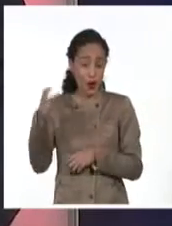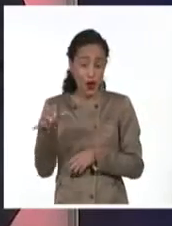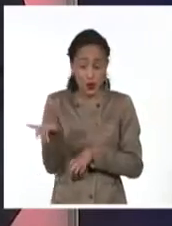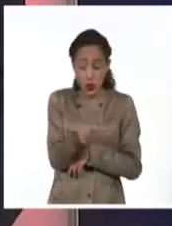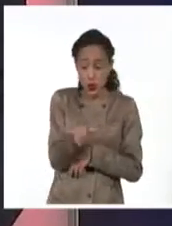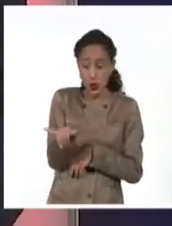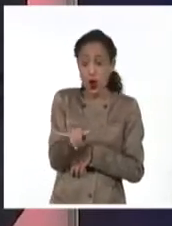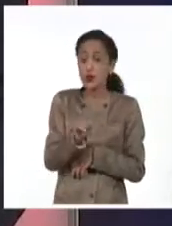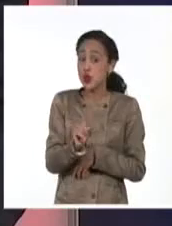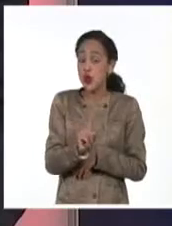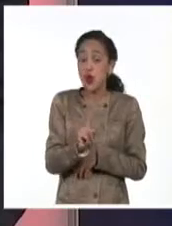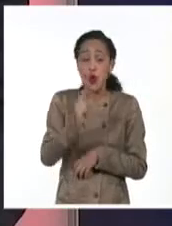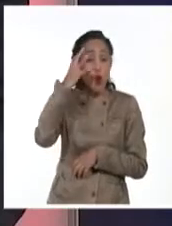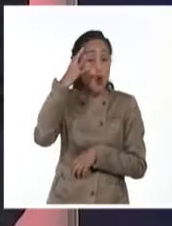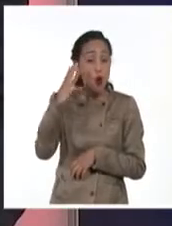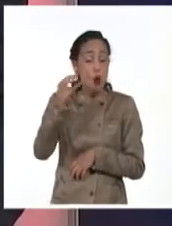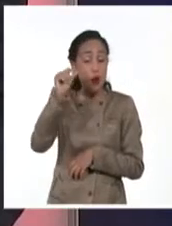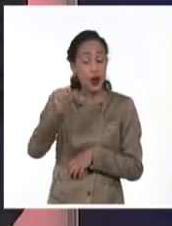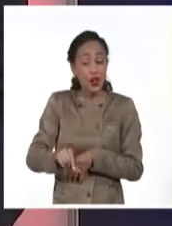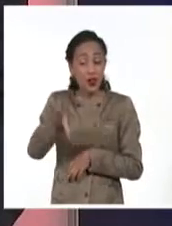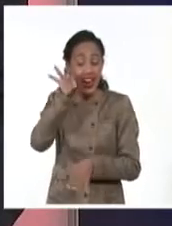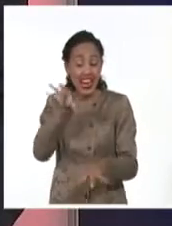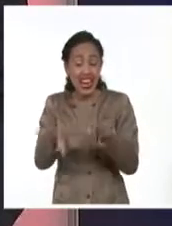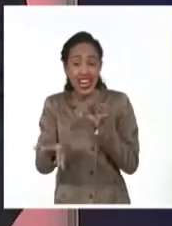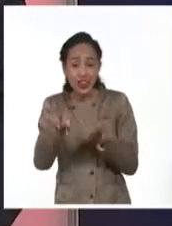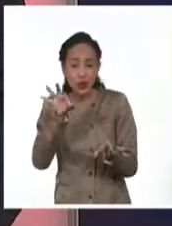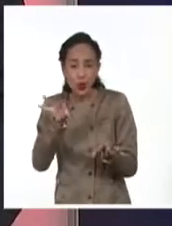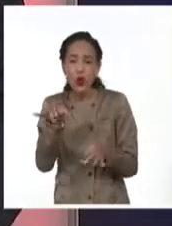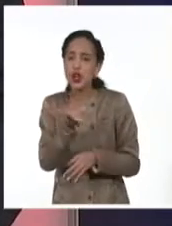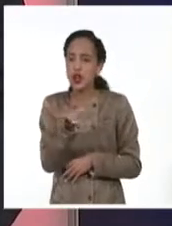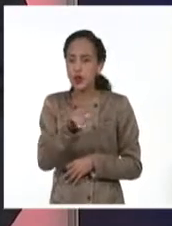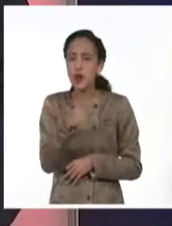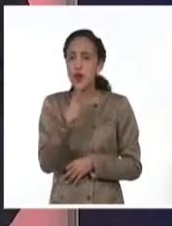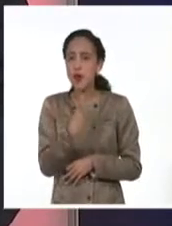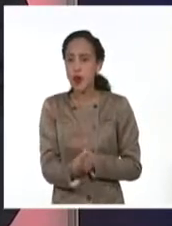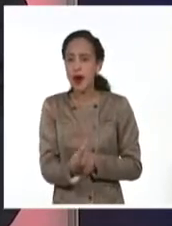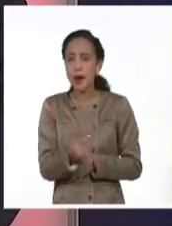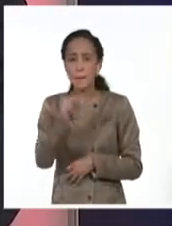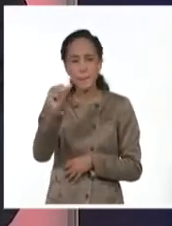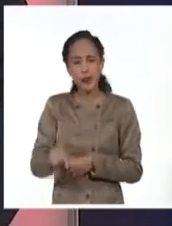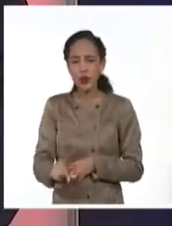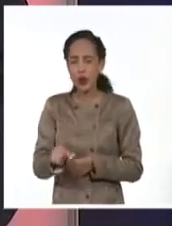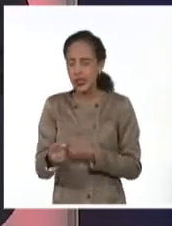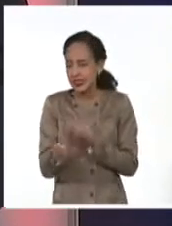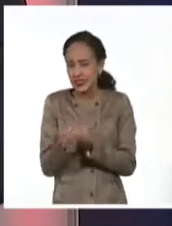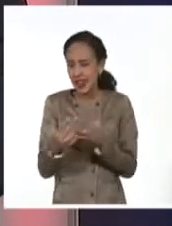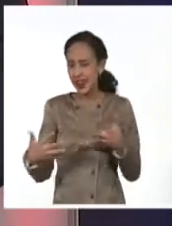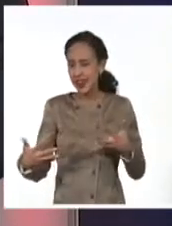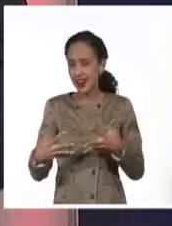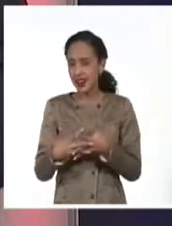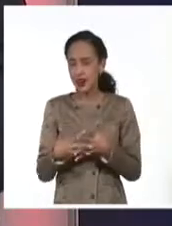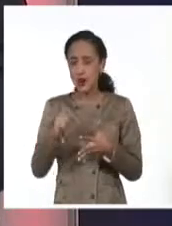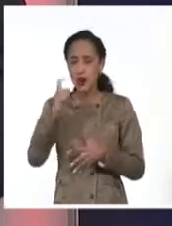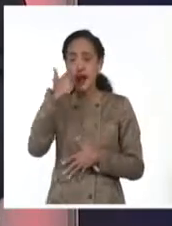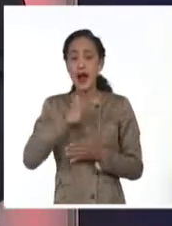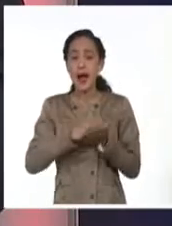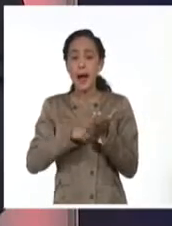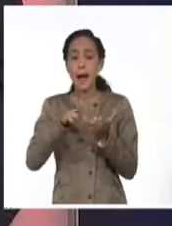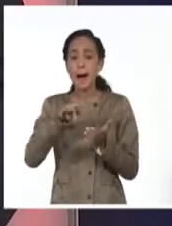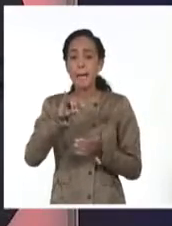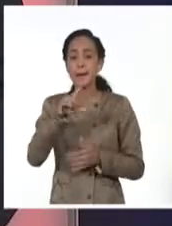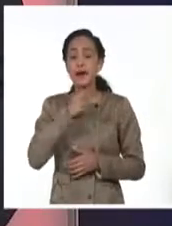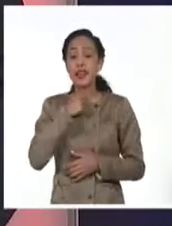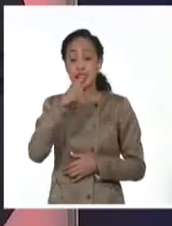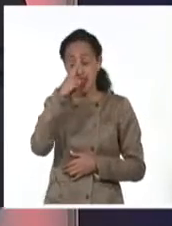los gobernadores electos y con figuras cercanas a Capriles. Washington tiene ahora dos interlocutores en